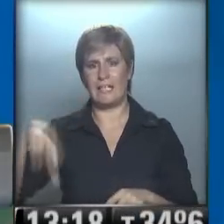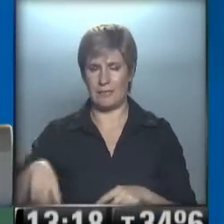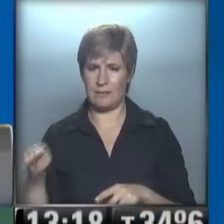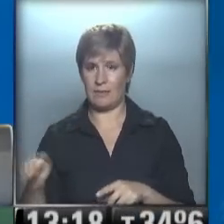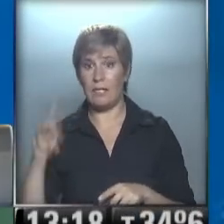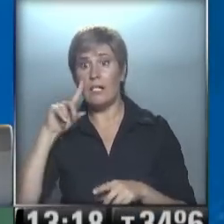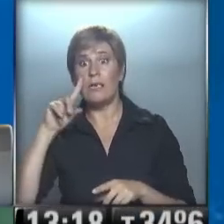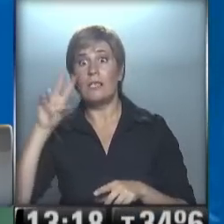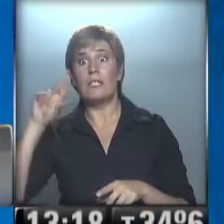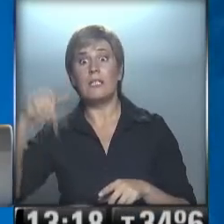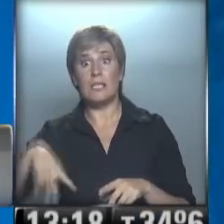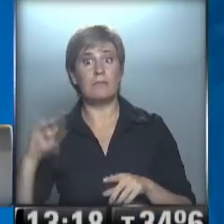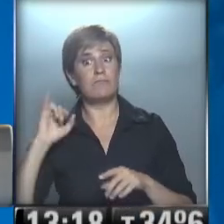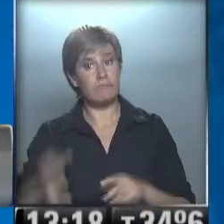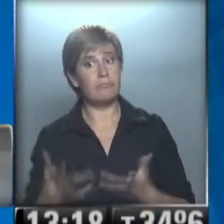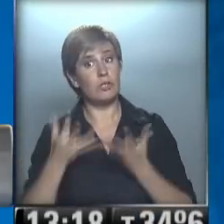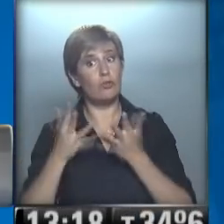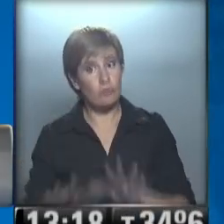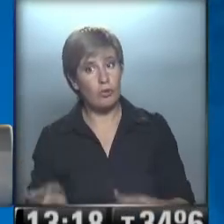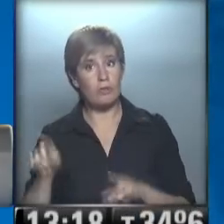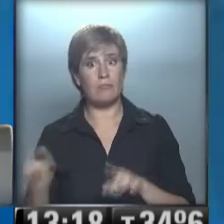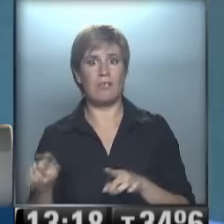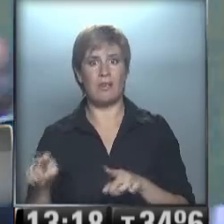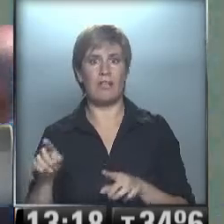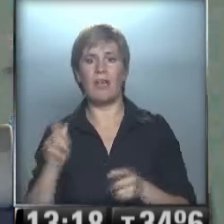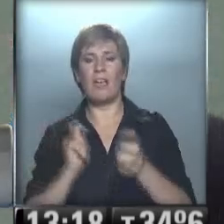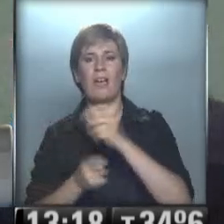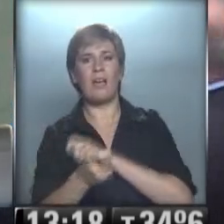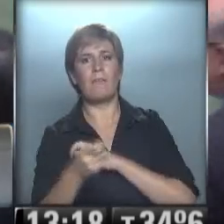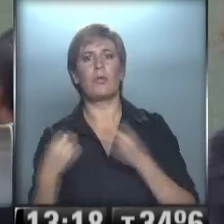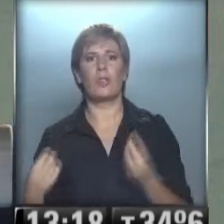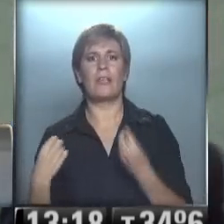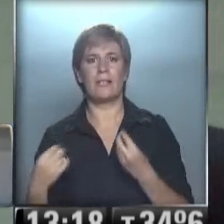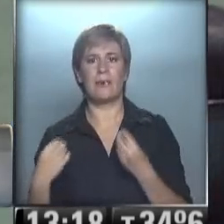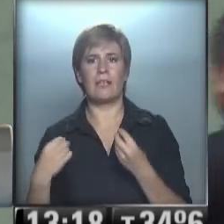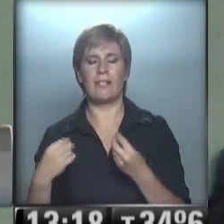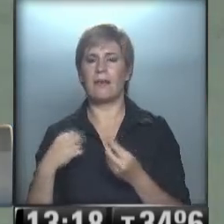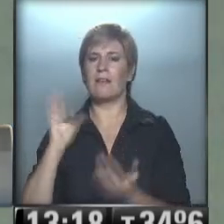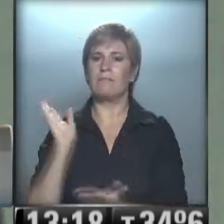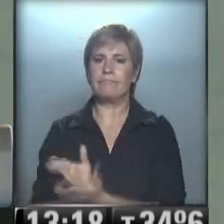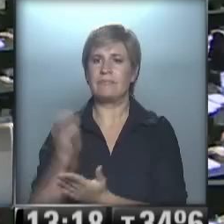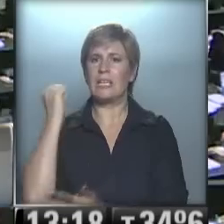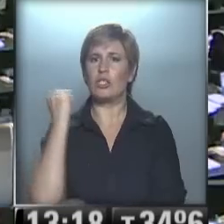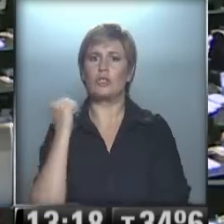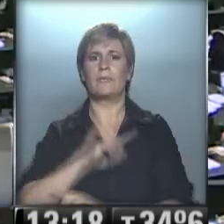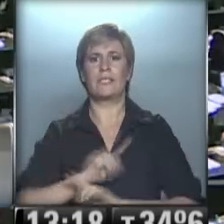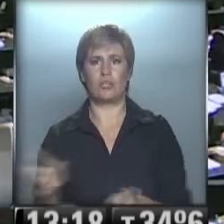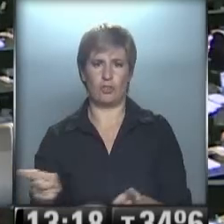por los iraníes a cambio de casi nada, un alivio ínfimo a las sanciones por beneficios que no superan